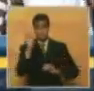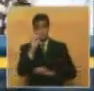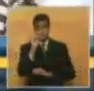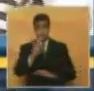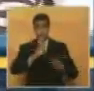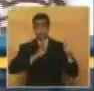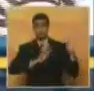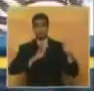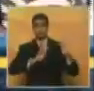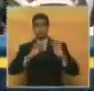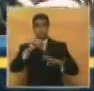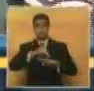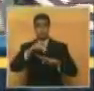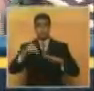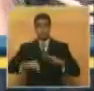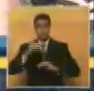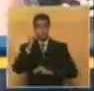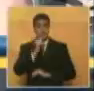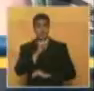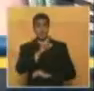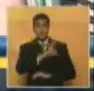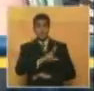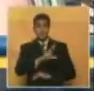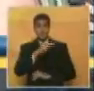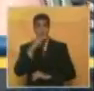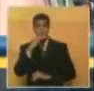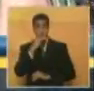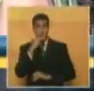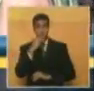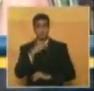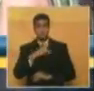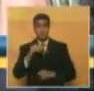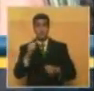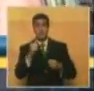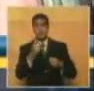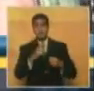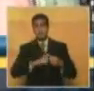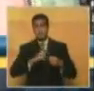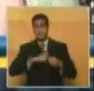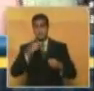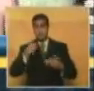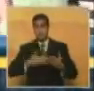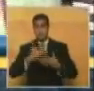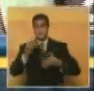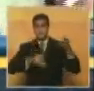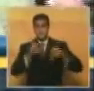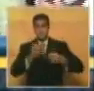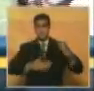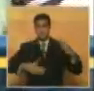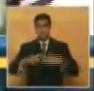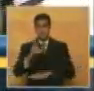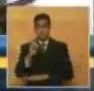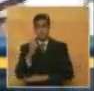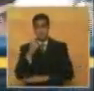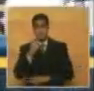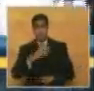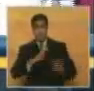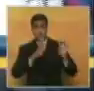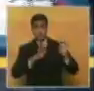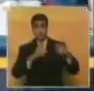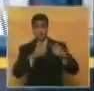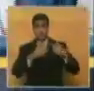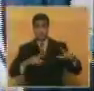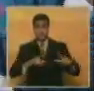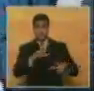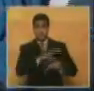una marcha nacional este sábado 3 de octubre desde la Plaza Brión de Chacaíto y hasta la Fiscalía General de la República para exigir la